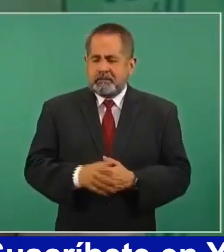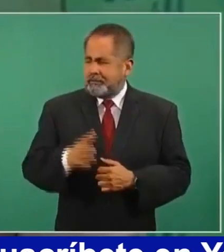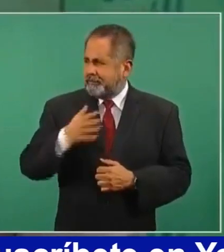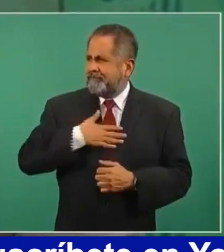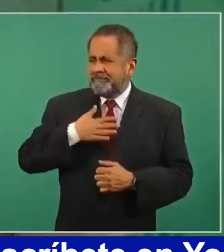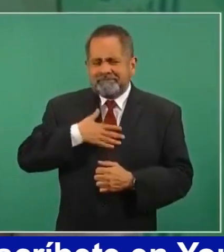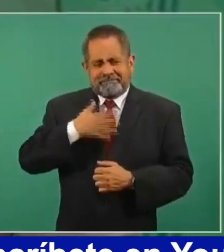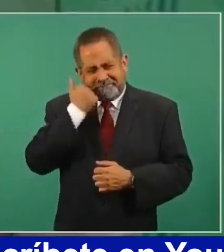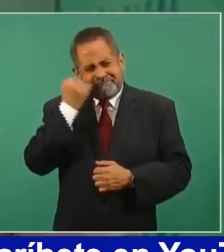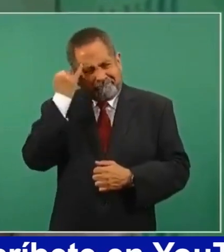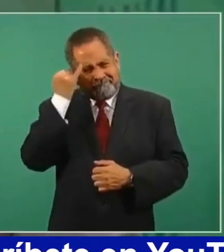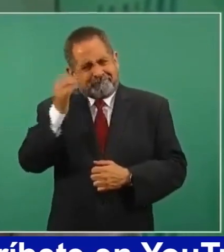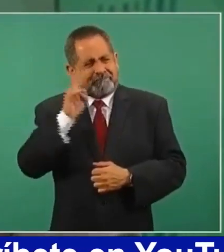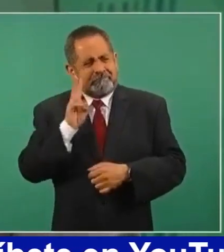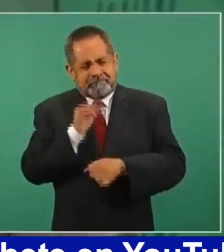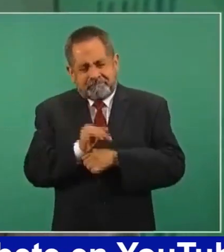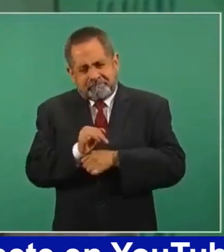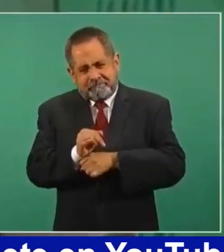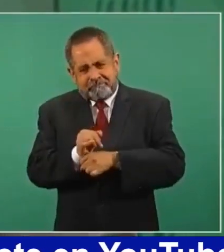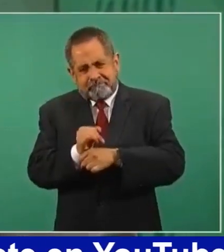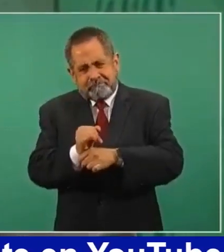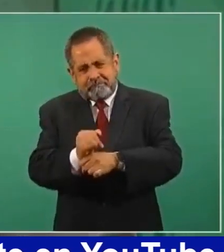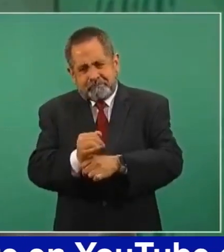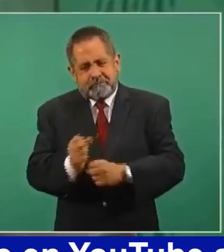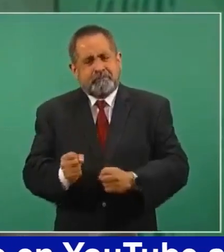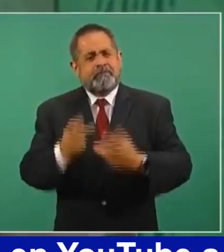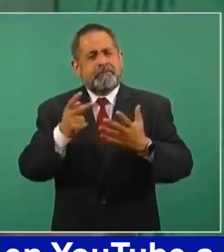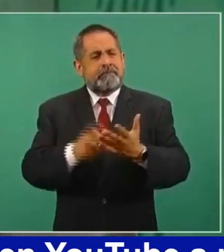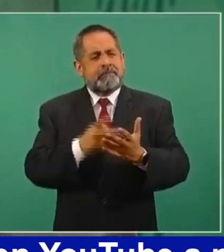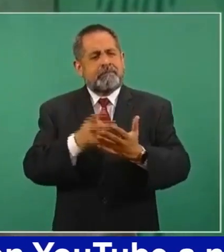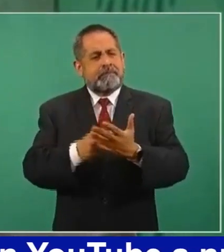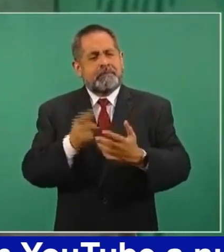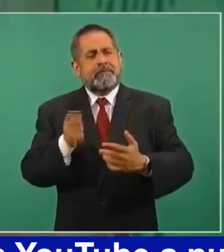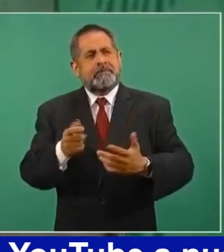un análisis, un estudio